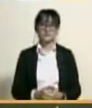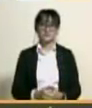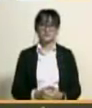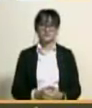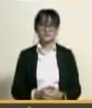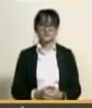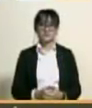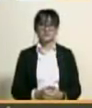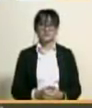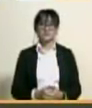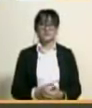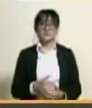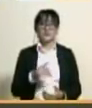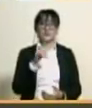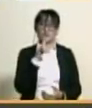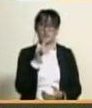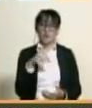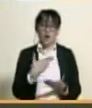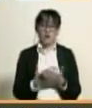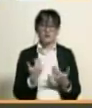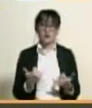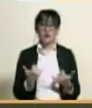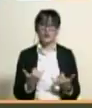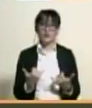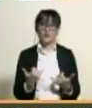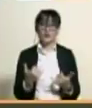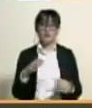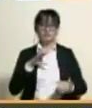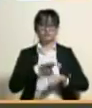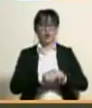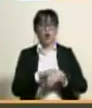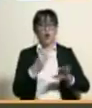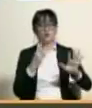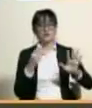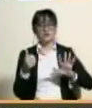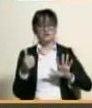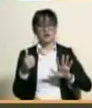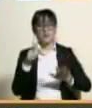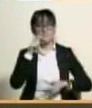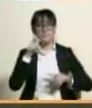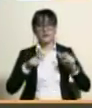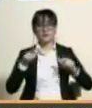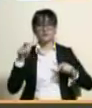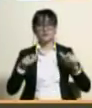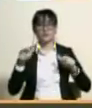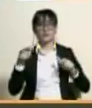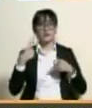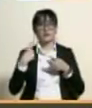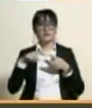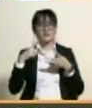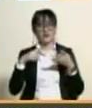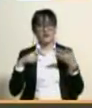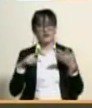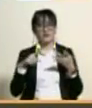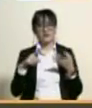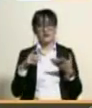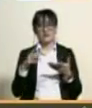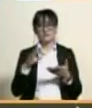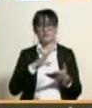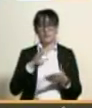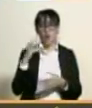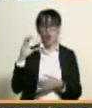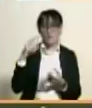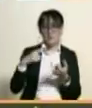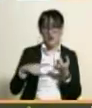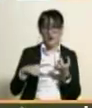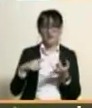manera, informaba que hasta el momento han sido capturados 86 ciudadanos de diferentes nacionalidades, entre ellas